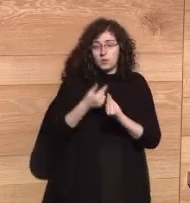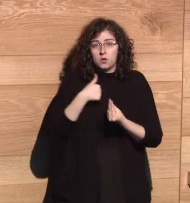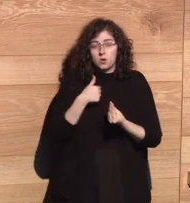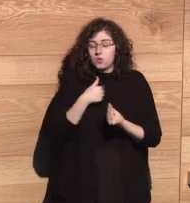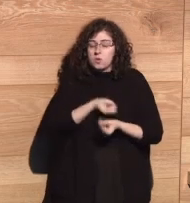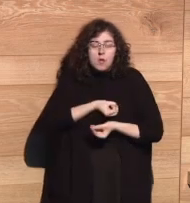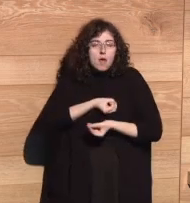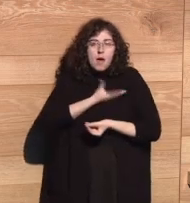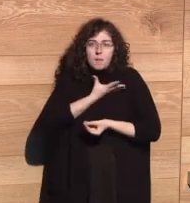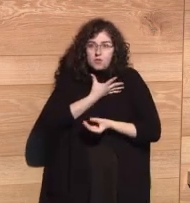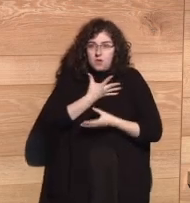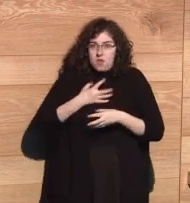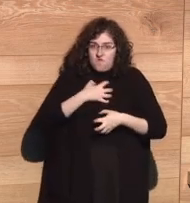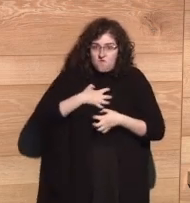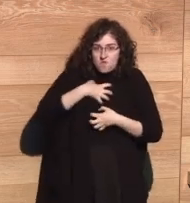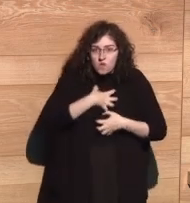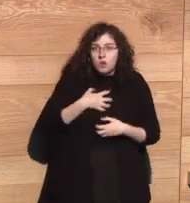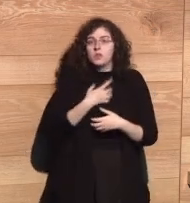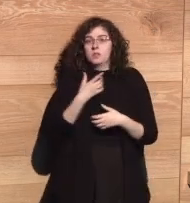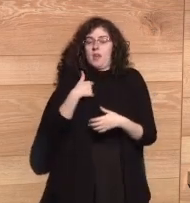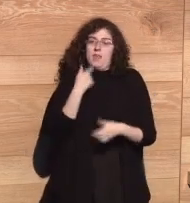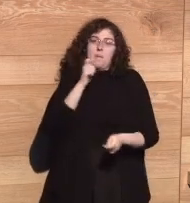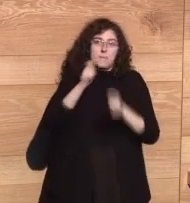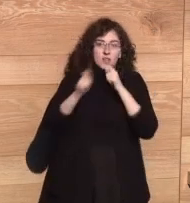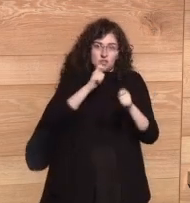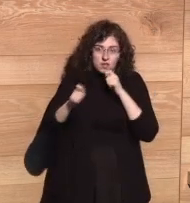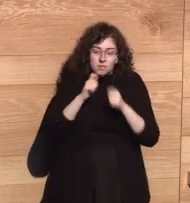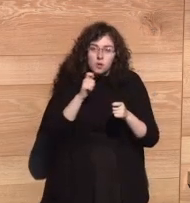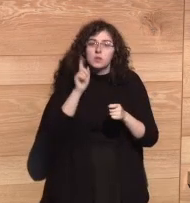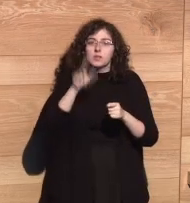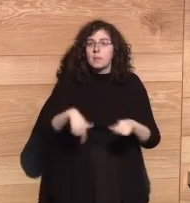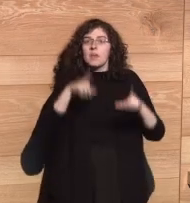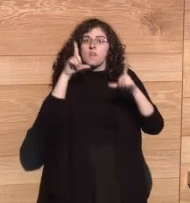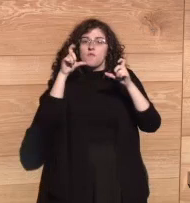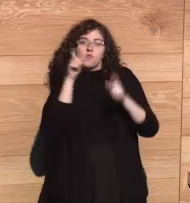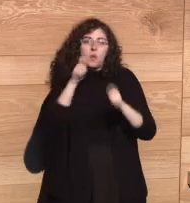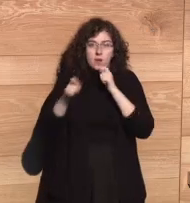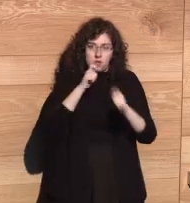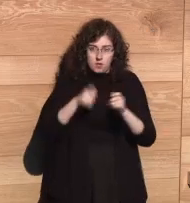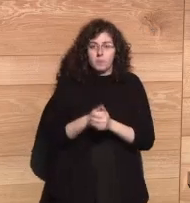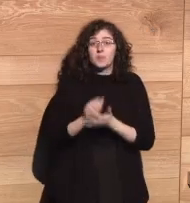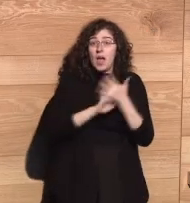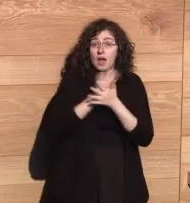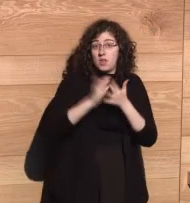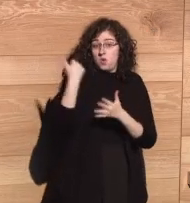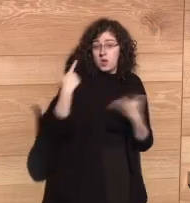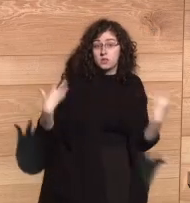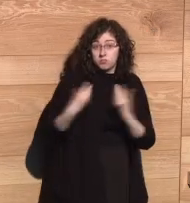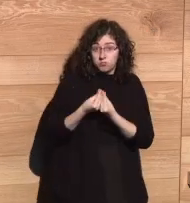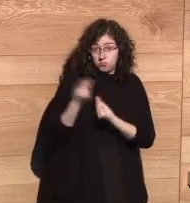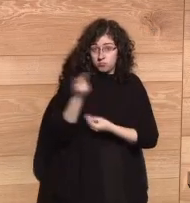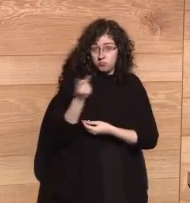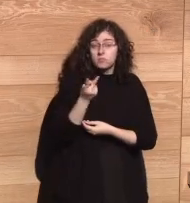una apasionada, frustrada del periodismo y del fotoperiodismo. Y hablando antes con ellas,